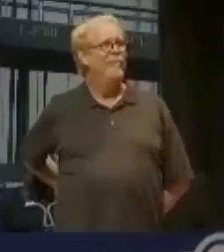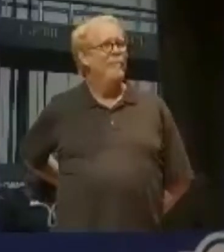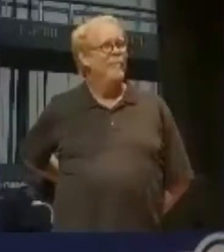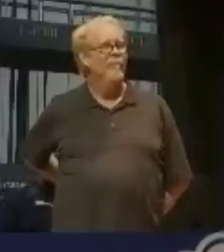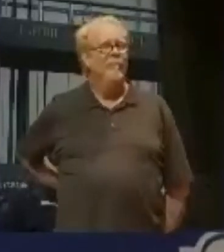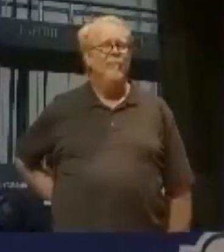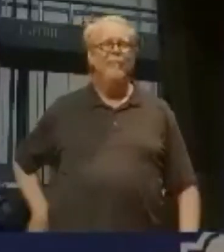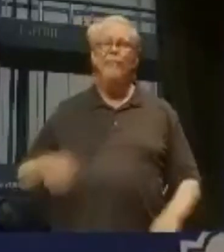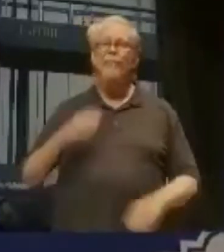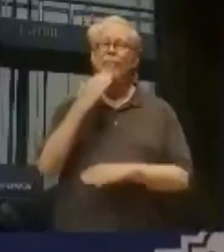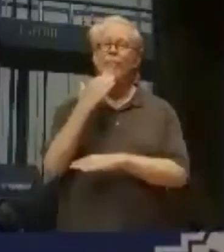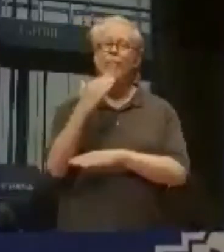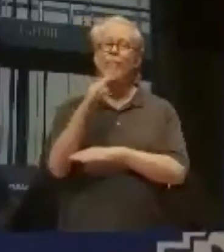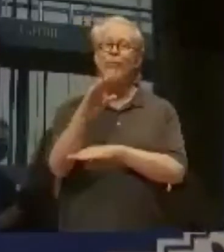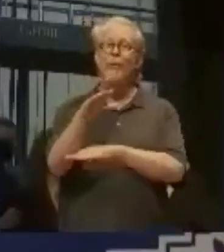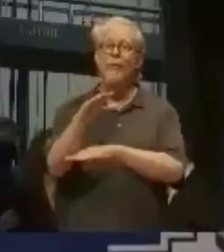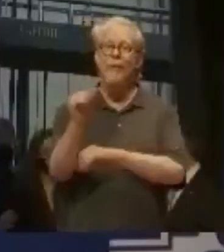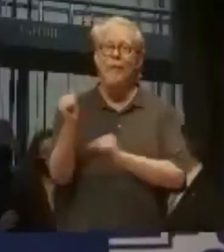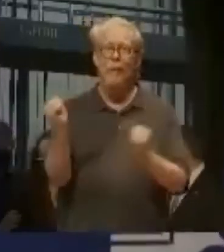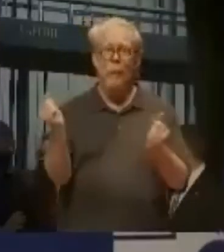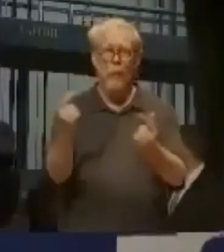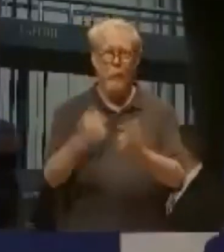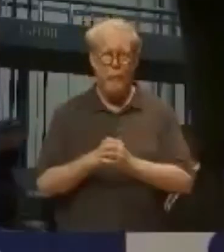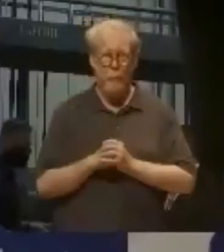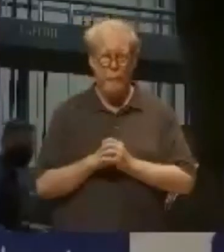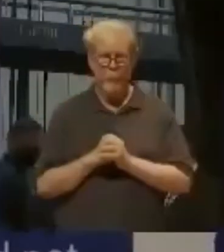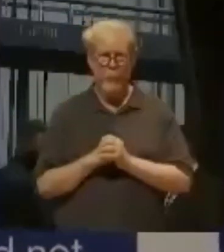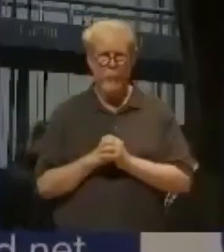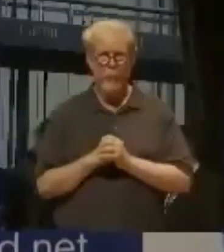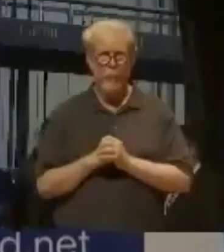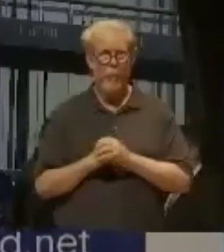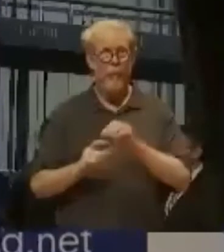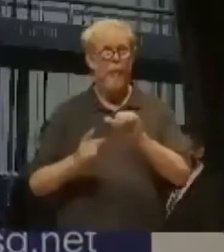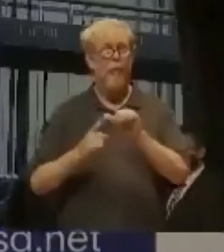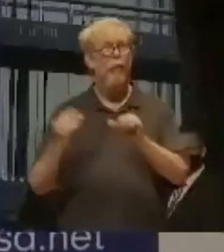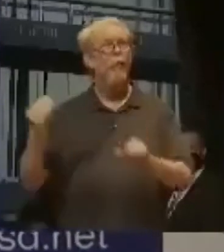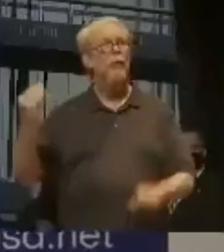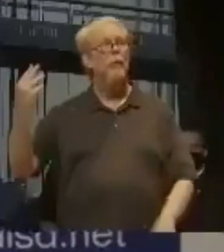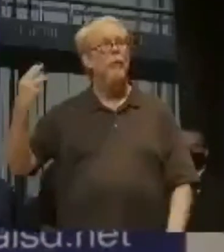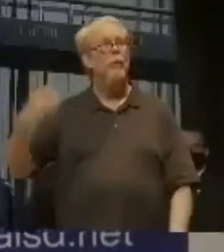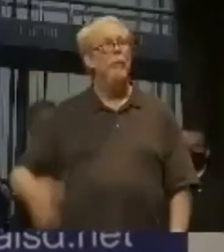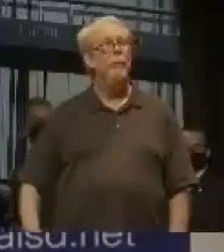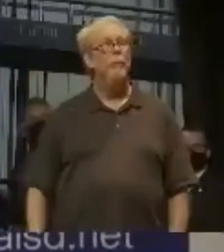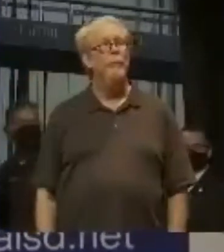Good evening, everyone. Muy buenas tardes a todos.